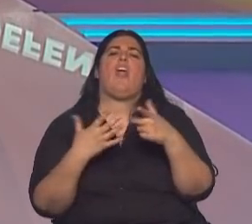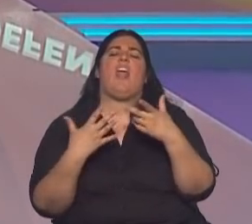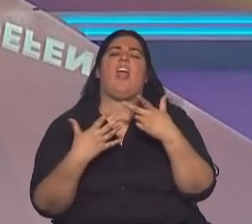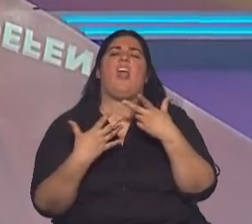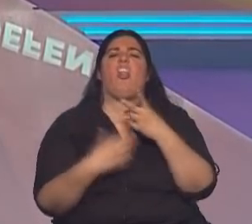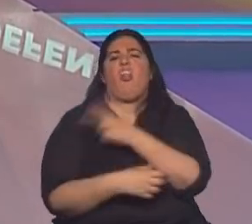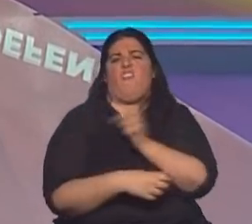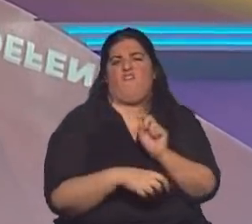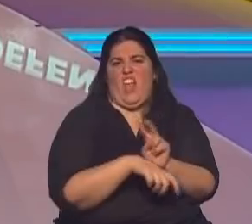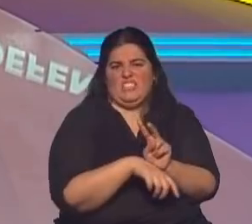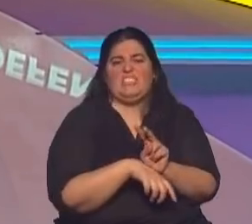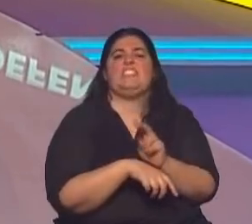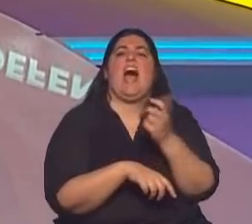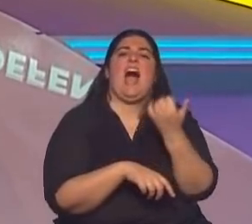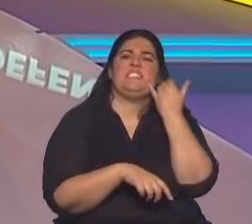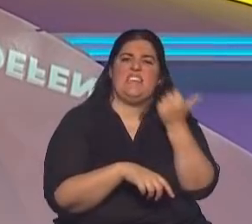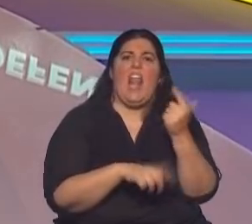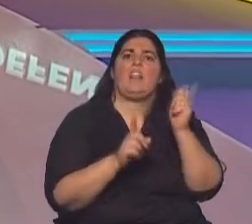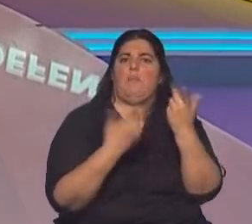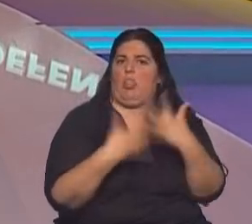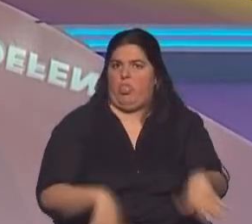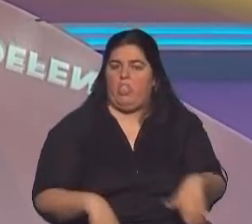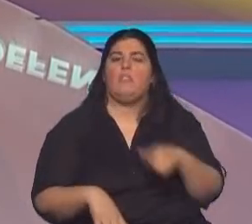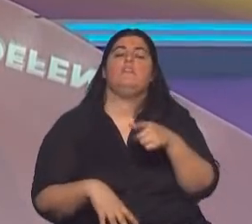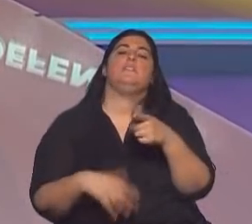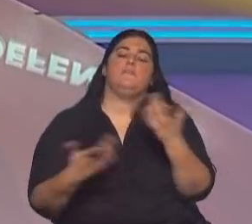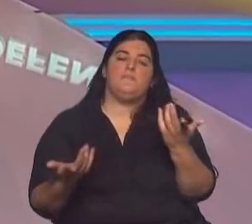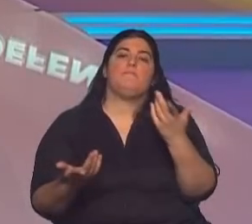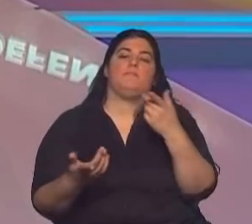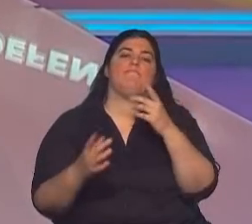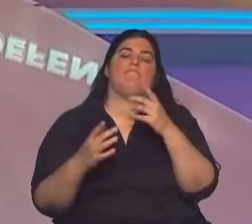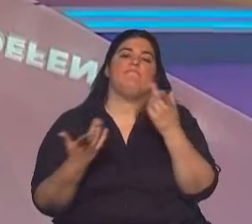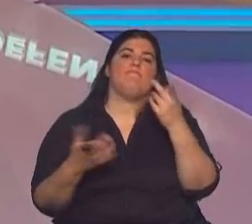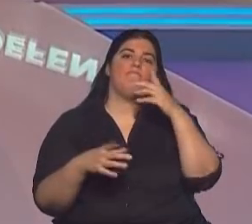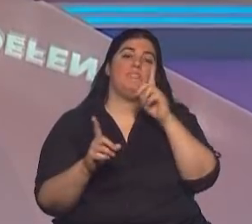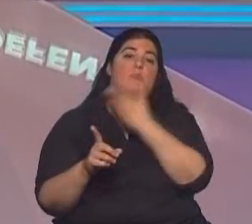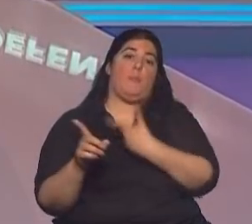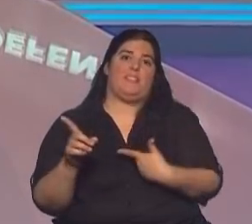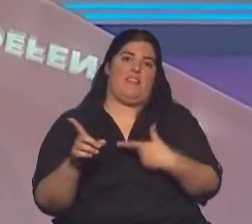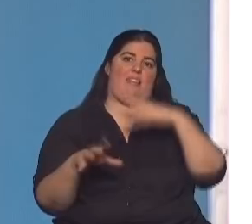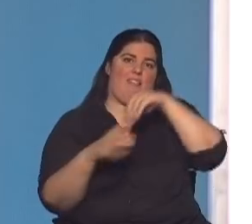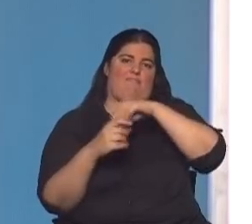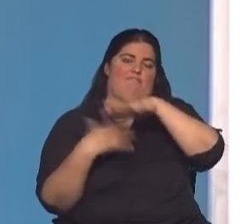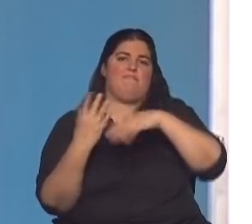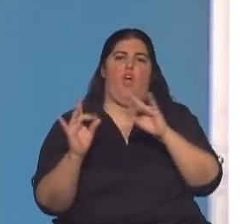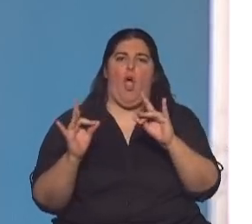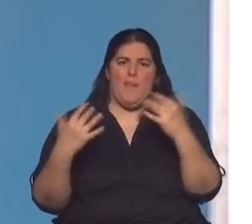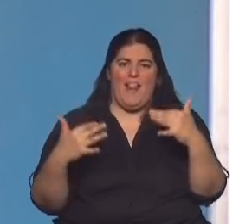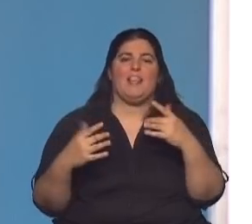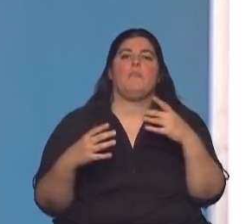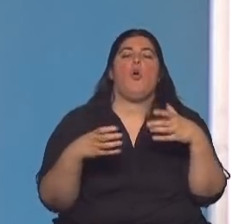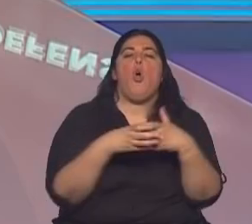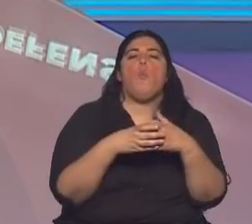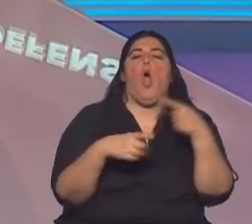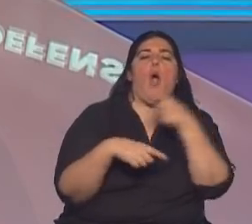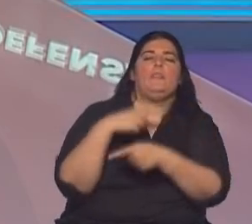Defensa, Walter Ayala, y es por eso también que está teniendo inconvenientes el presidente, sobre todo con la oposición, por el